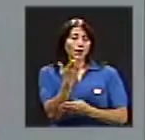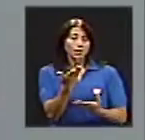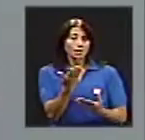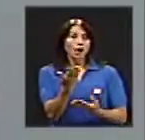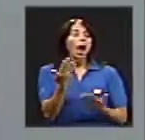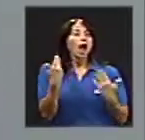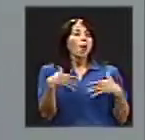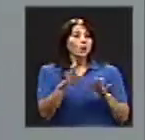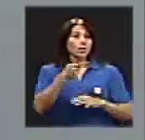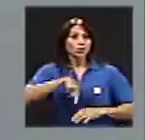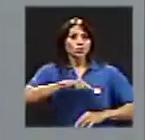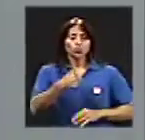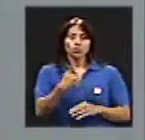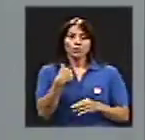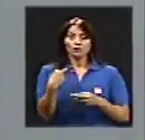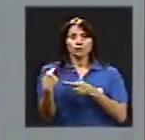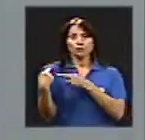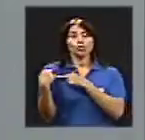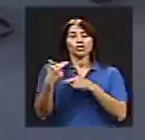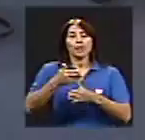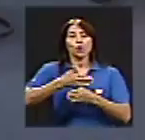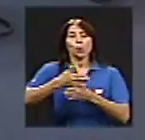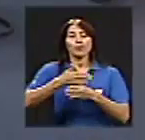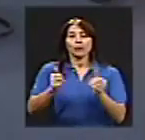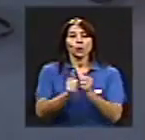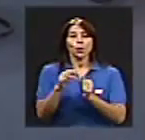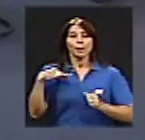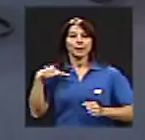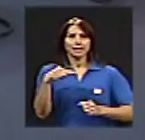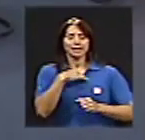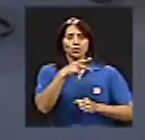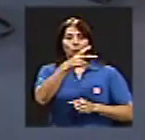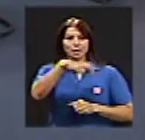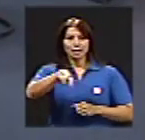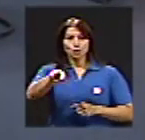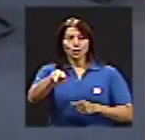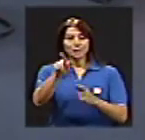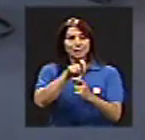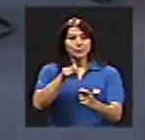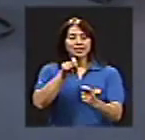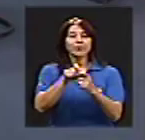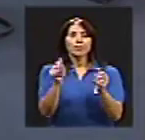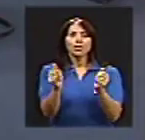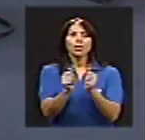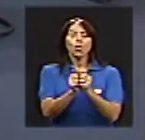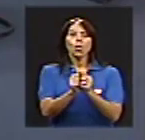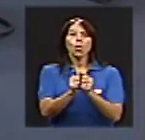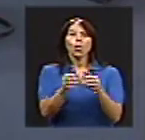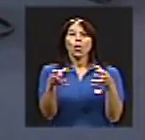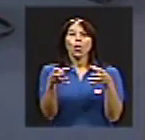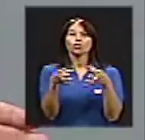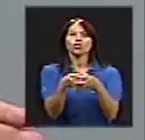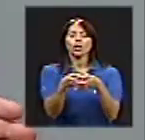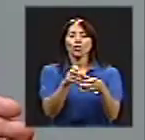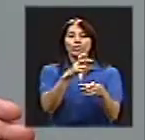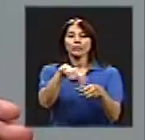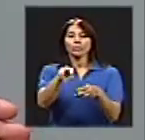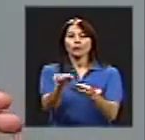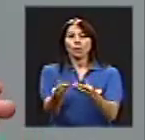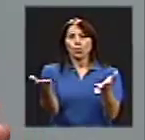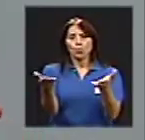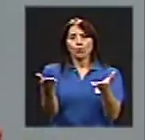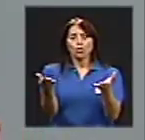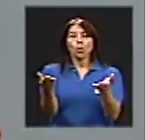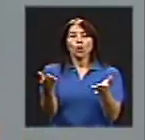tenemos responsabilidades compartidas con el Ministerio de Transportes y específicamente con el Consejo de Transporte Público en lo que tiene que